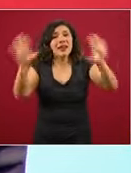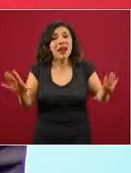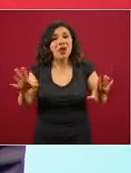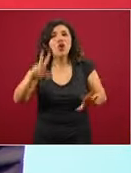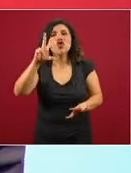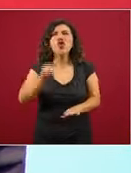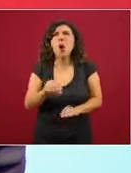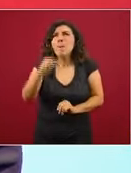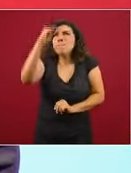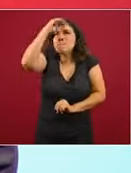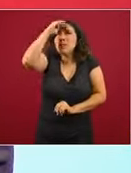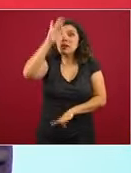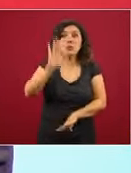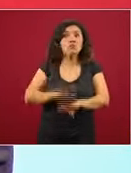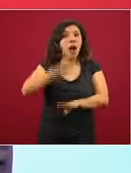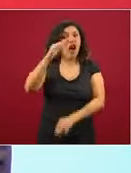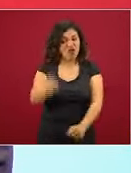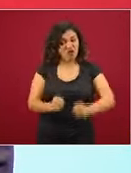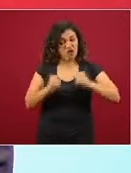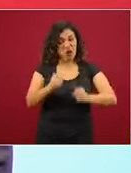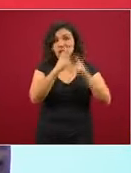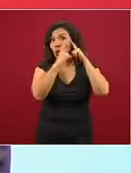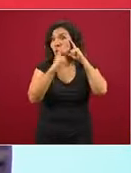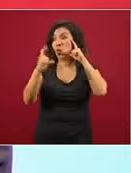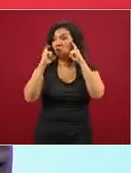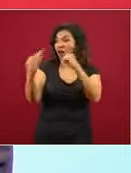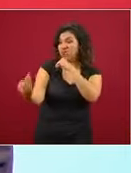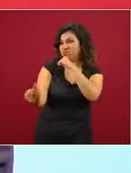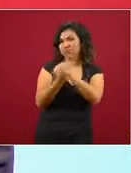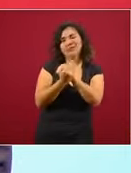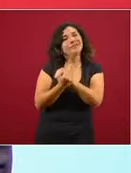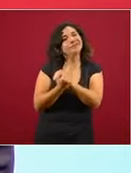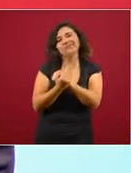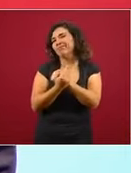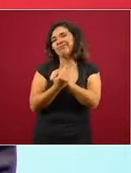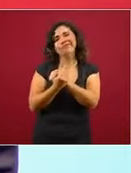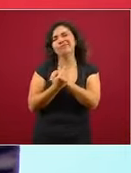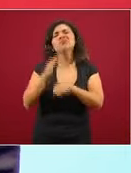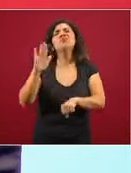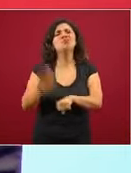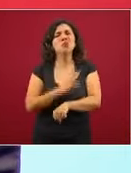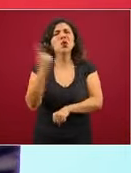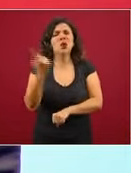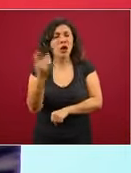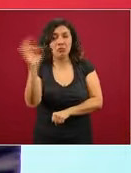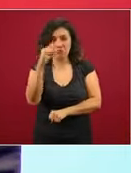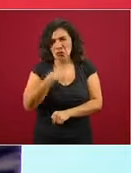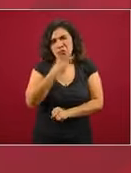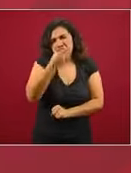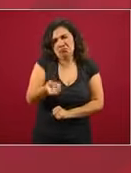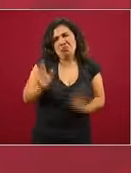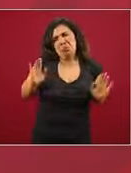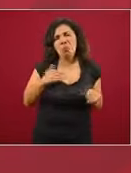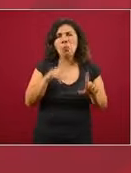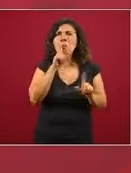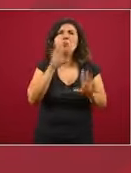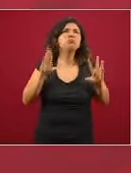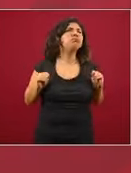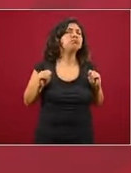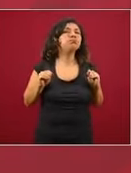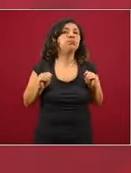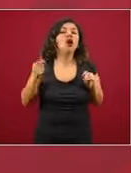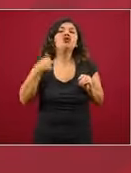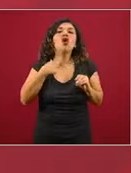se sobreestime el poder protector del cubrebocas. ¿Por qué razón? Porque si no lo dijéramos, estamos